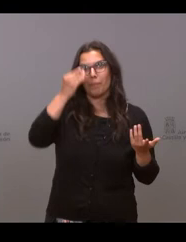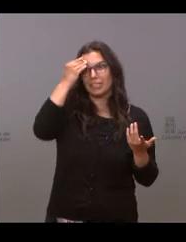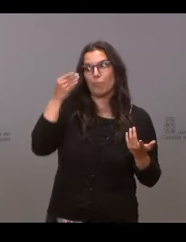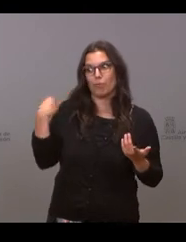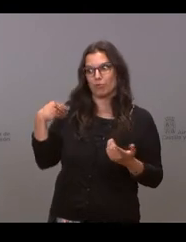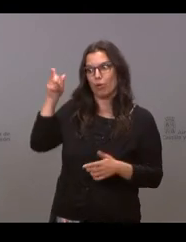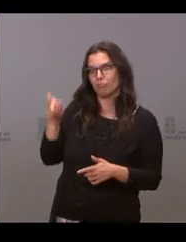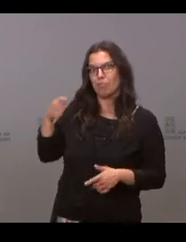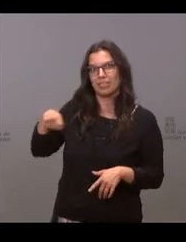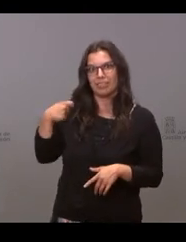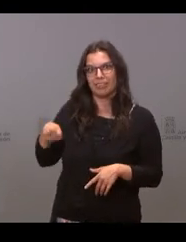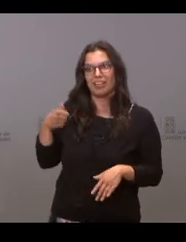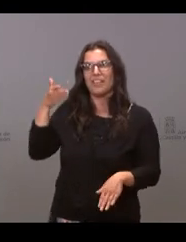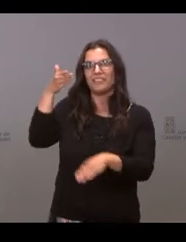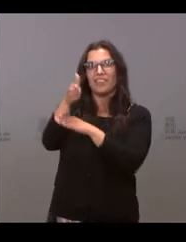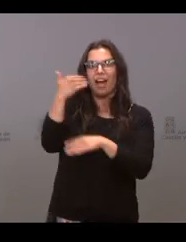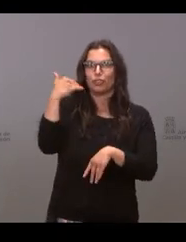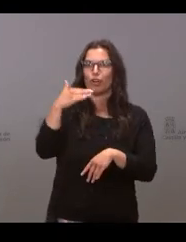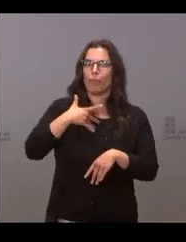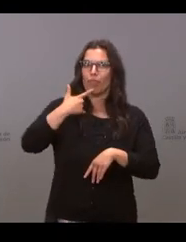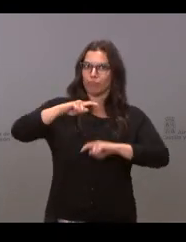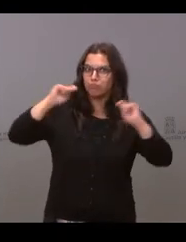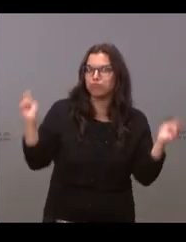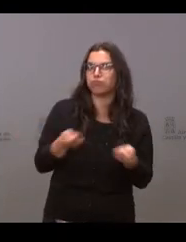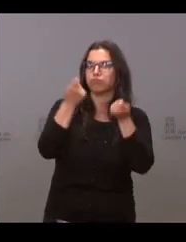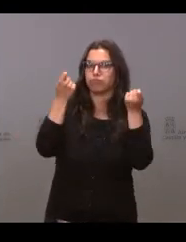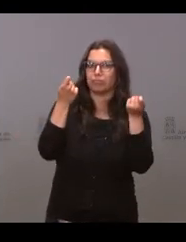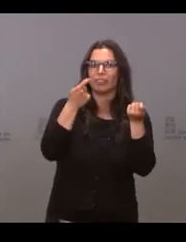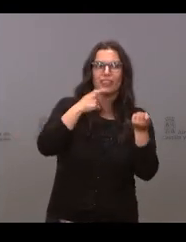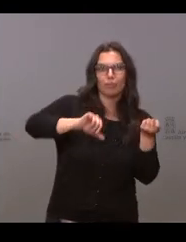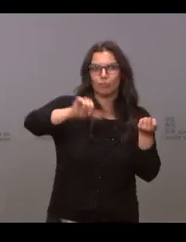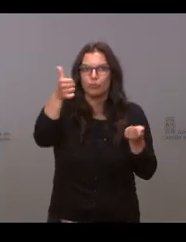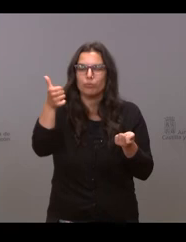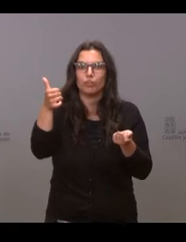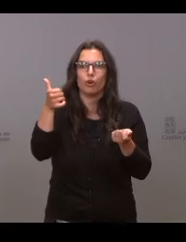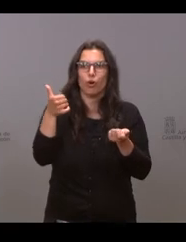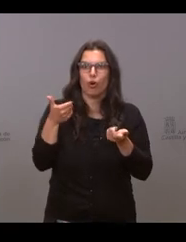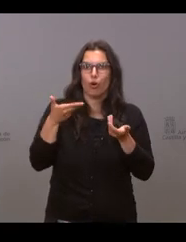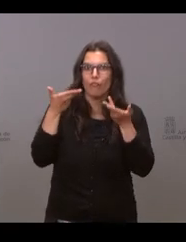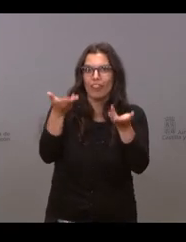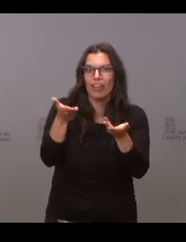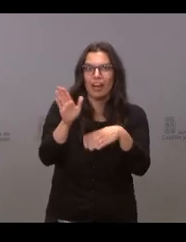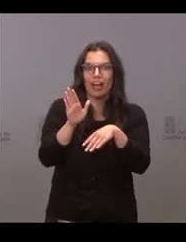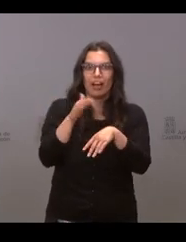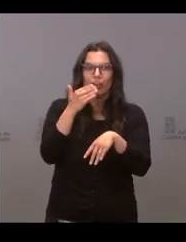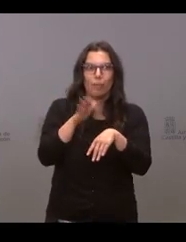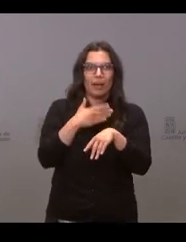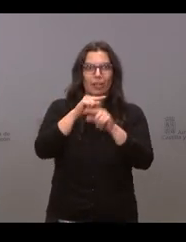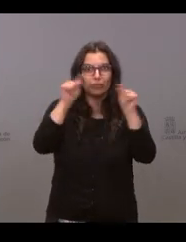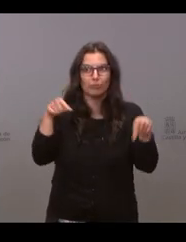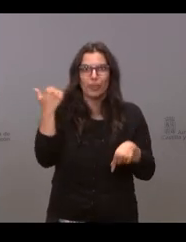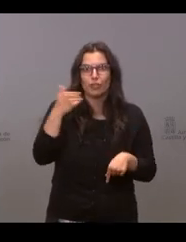para anunciar un anuncio de estas características o que beneficiar a la provincia de soria nos quedamos fríos yo